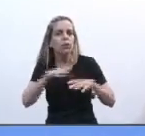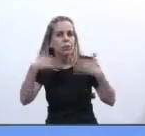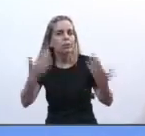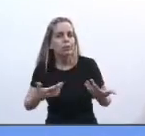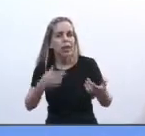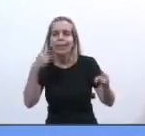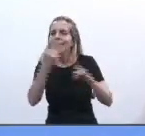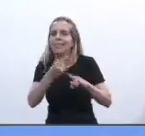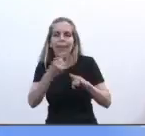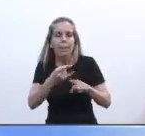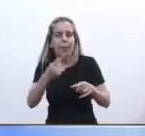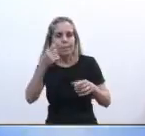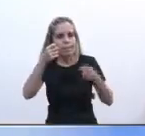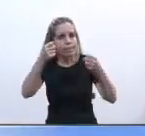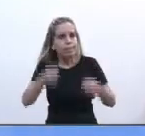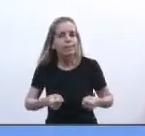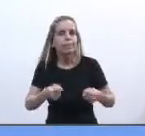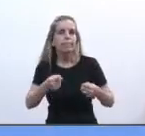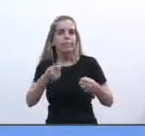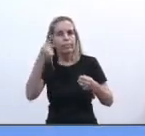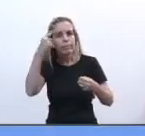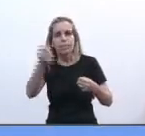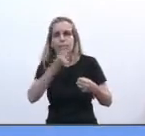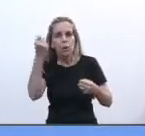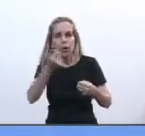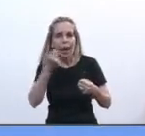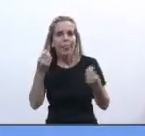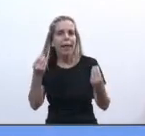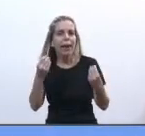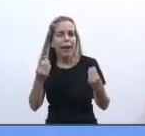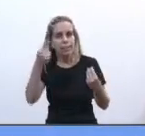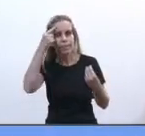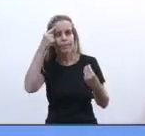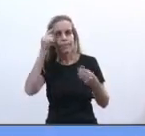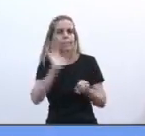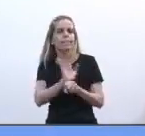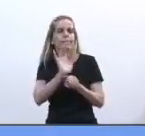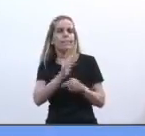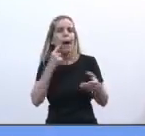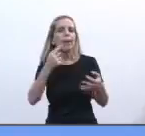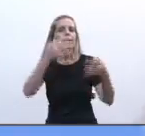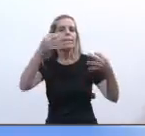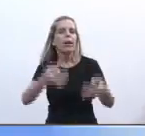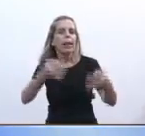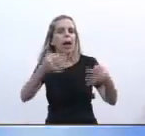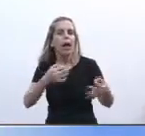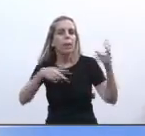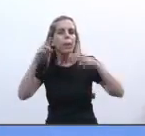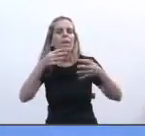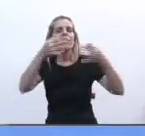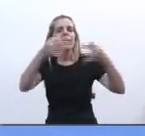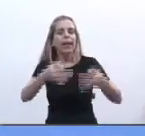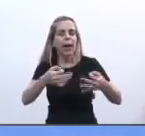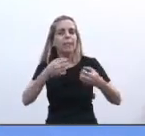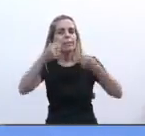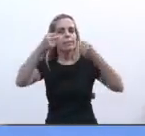siempre sobre todas las cosas y antes que nada el camino de la verdad y reafirmando